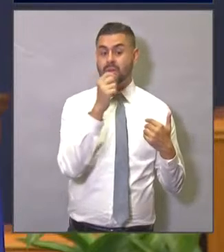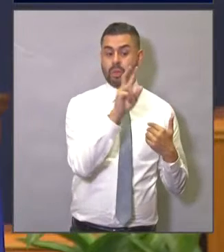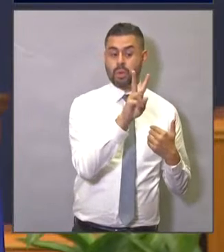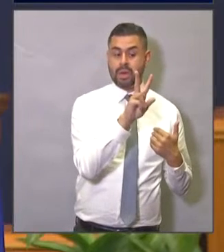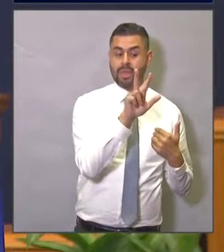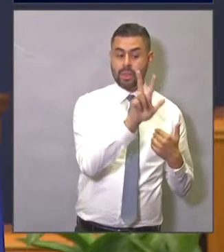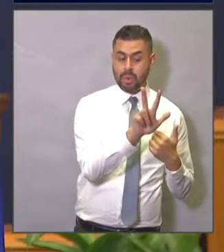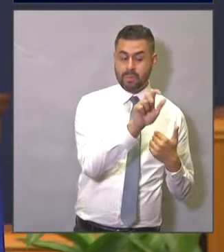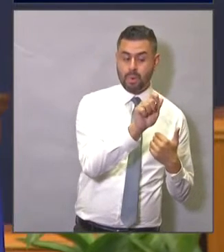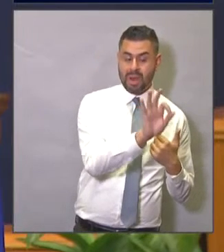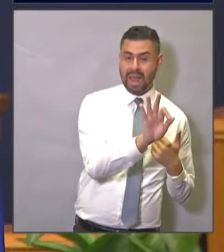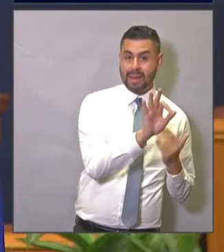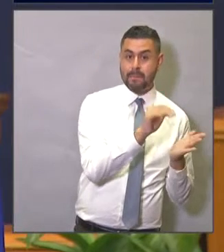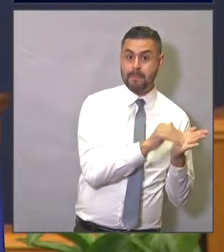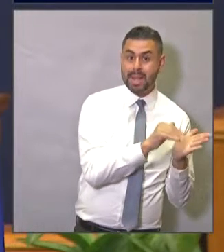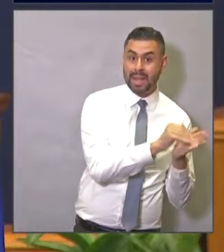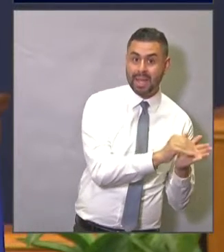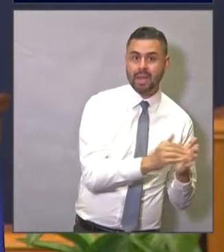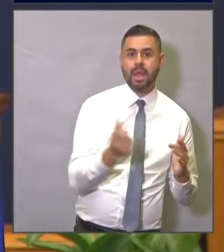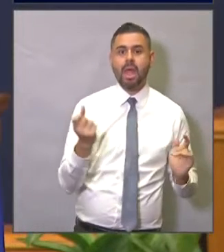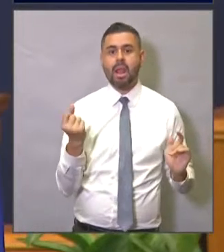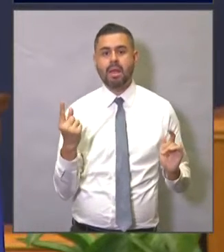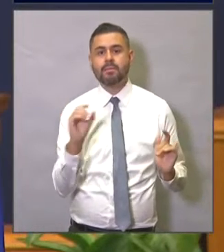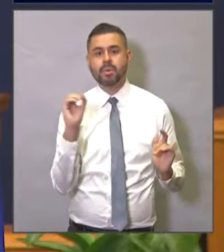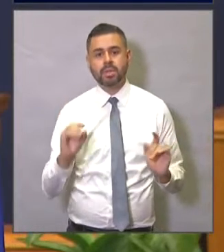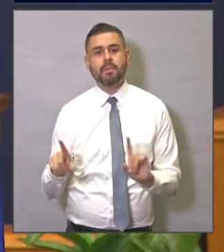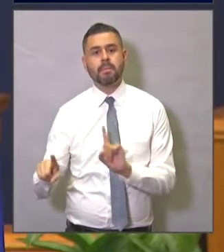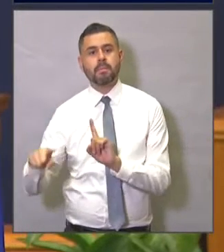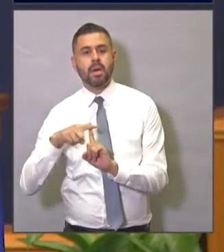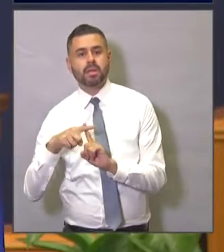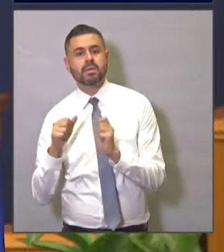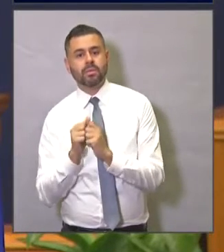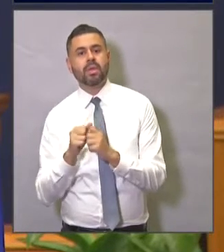fueron positivas. Next slide, please.